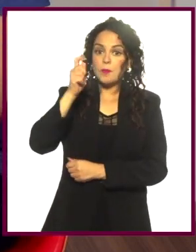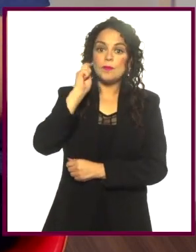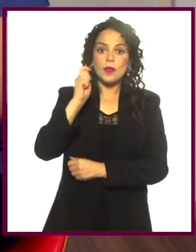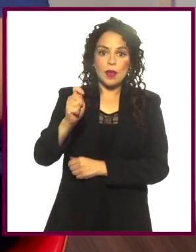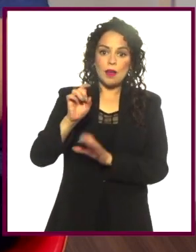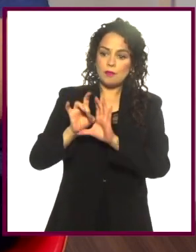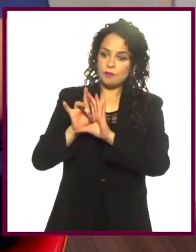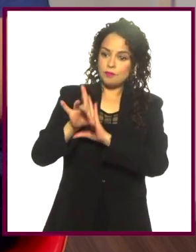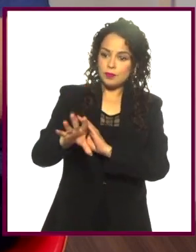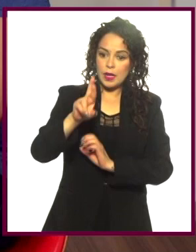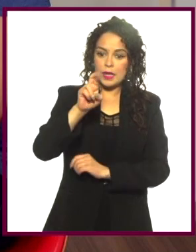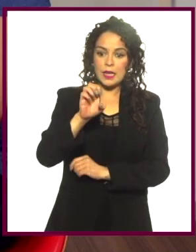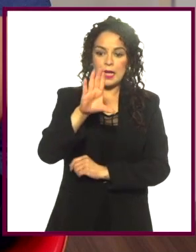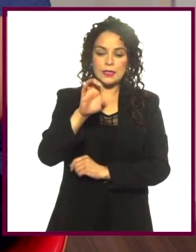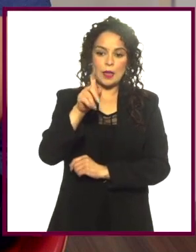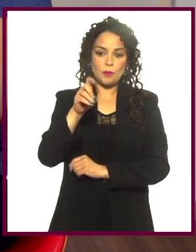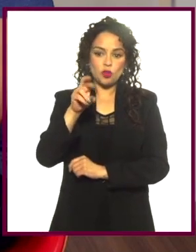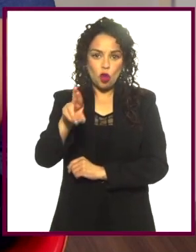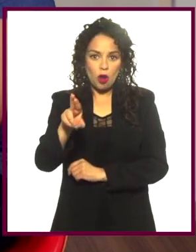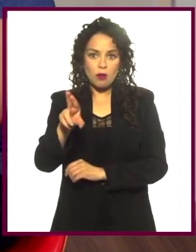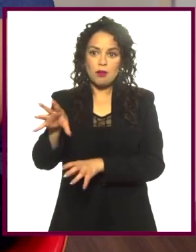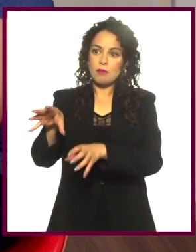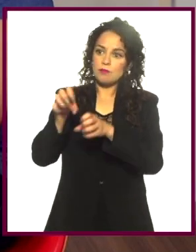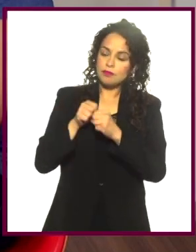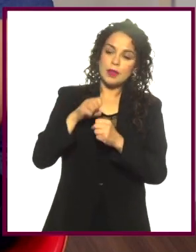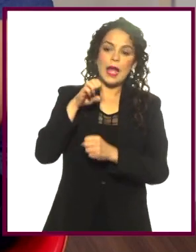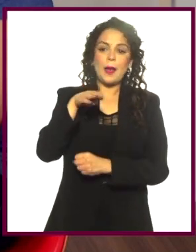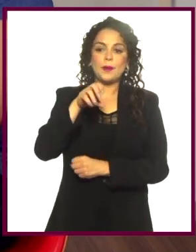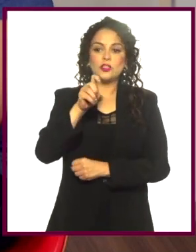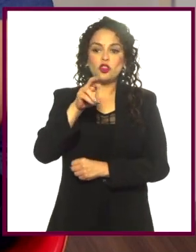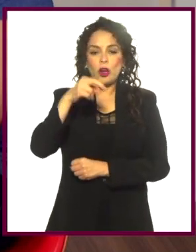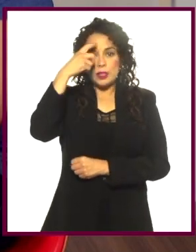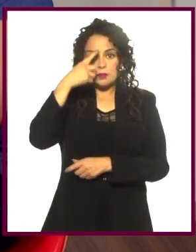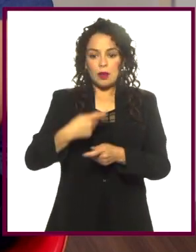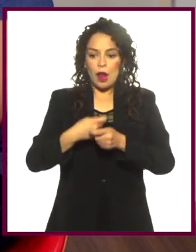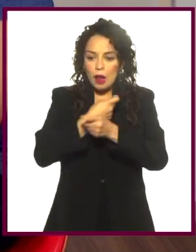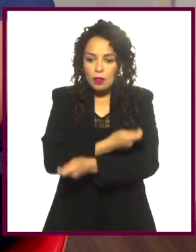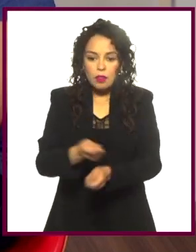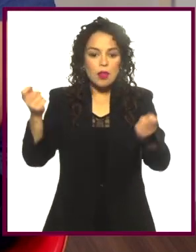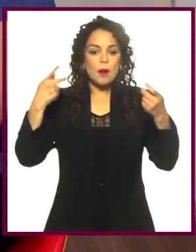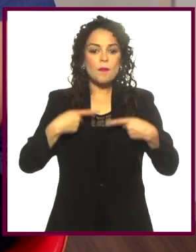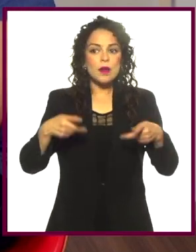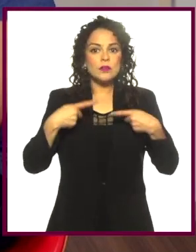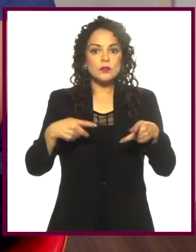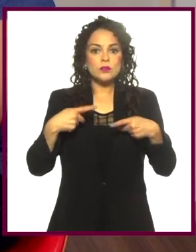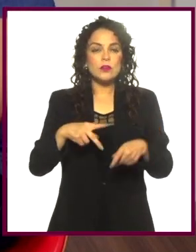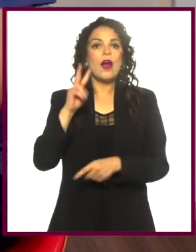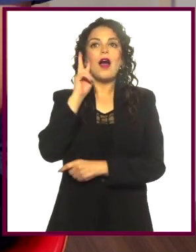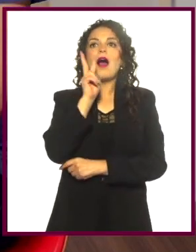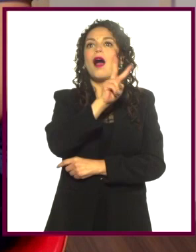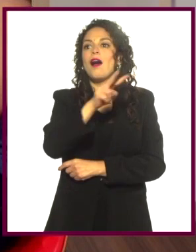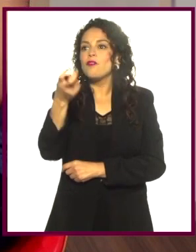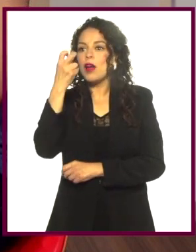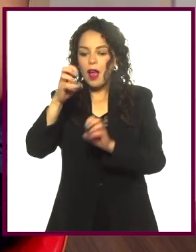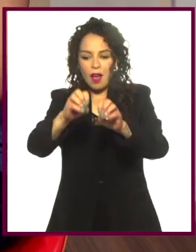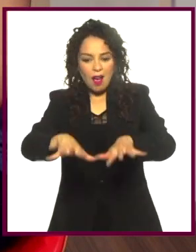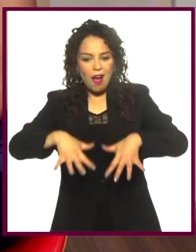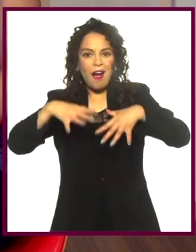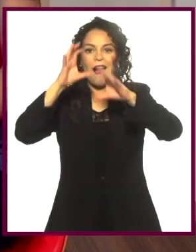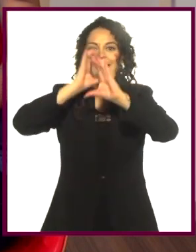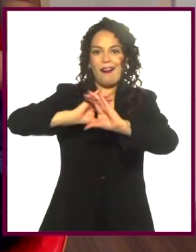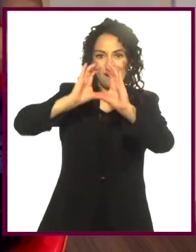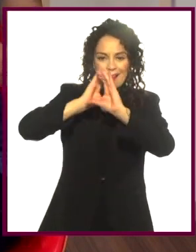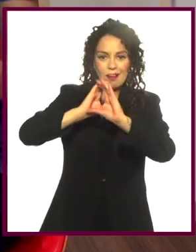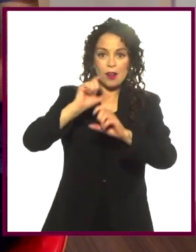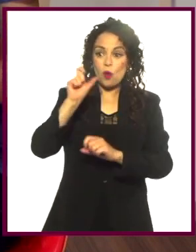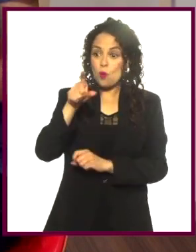receptores. Y se convertirán a su vez en emisores, cuando transmitan al público el evento que están cubriendo. Y finalmente,